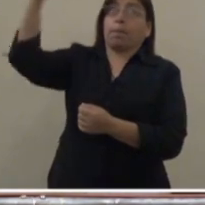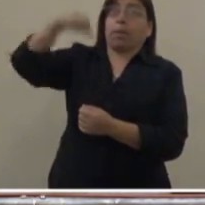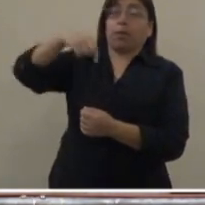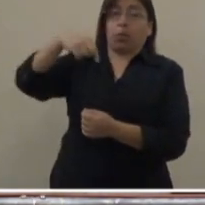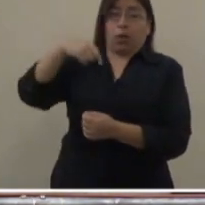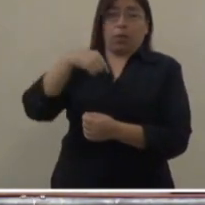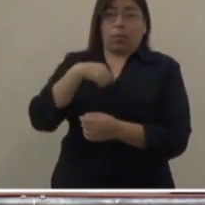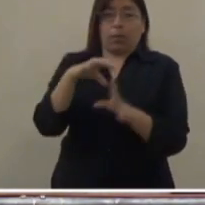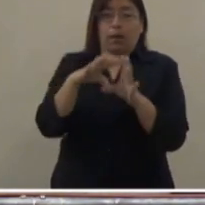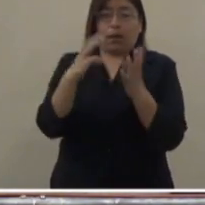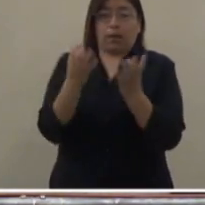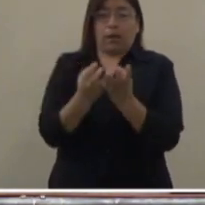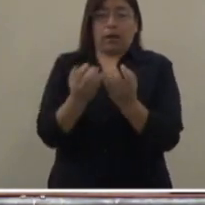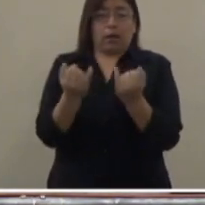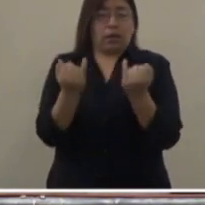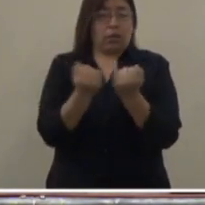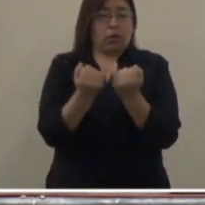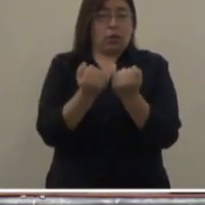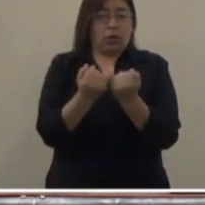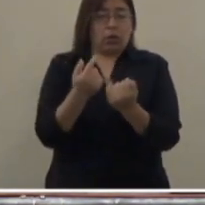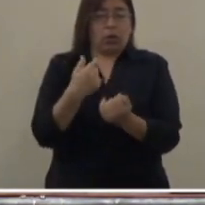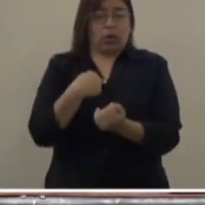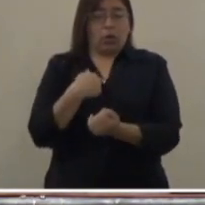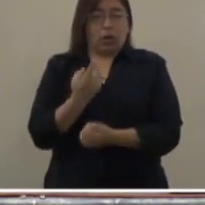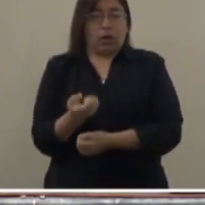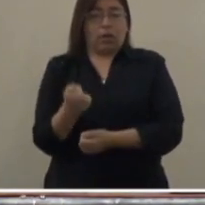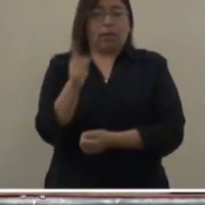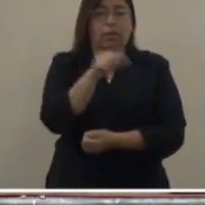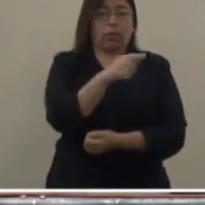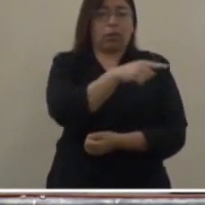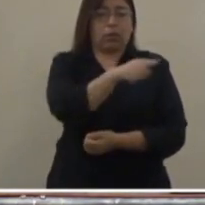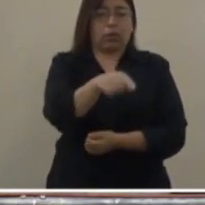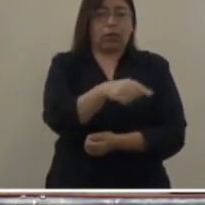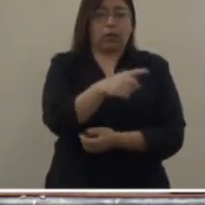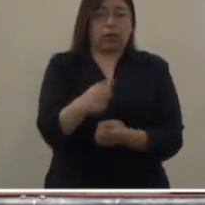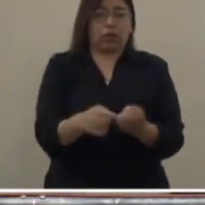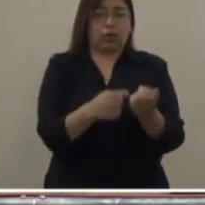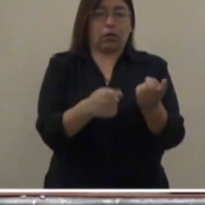Señal de confianza: no eran dignos de la misión,